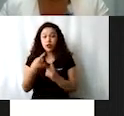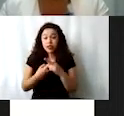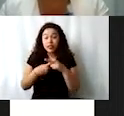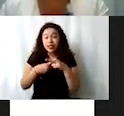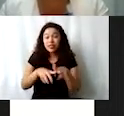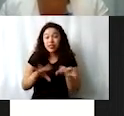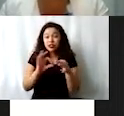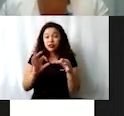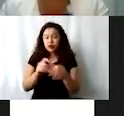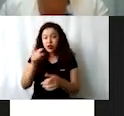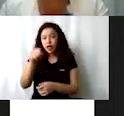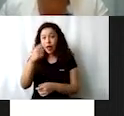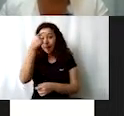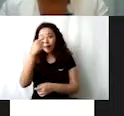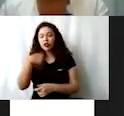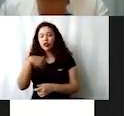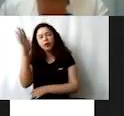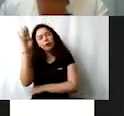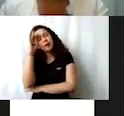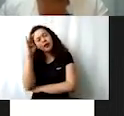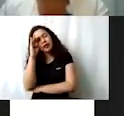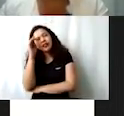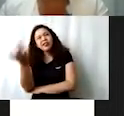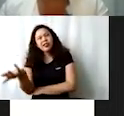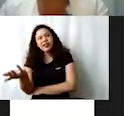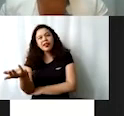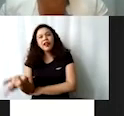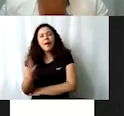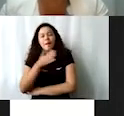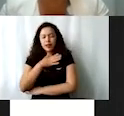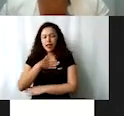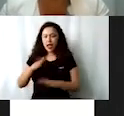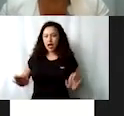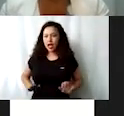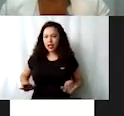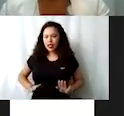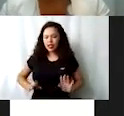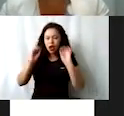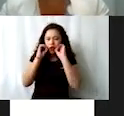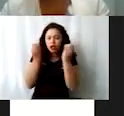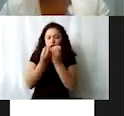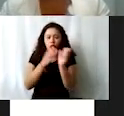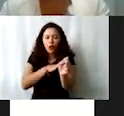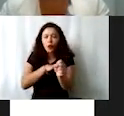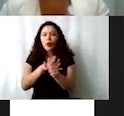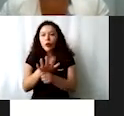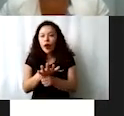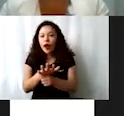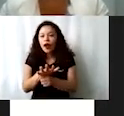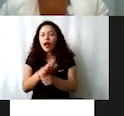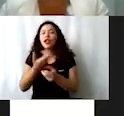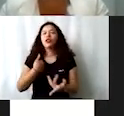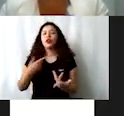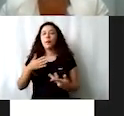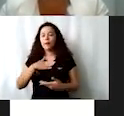a ti para que vayas reflexionando cómo es el tipo que tengo de organización o a qué tipo de organización